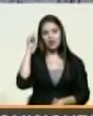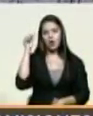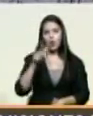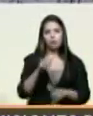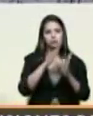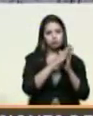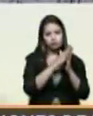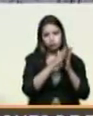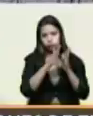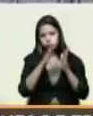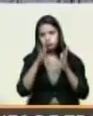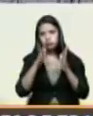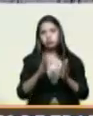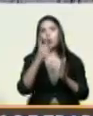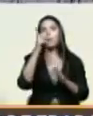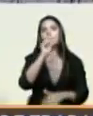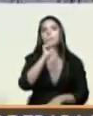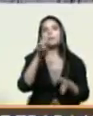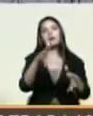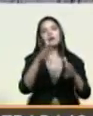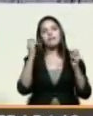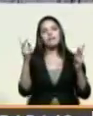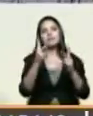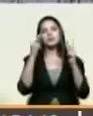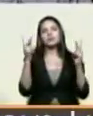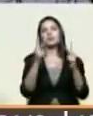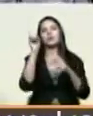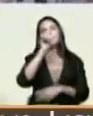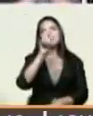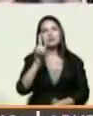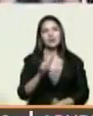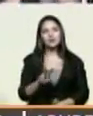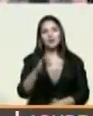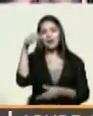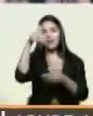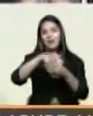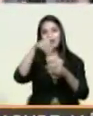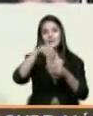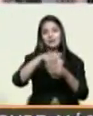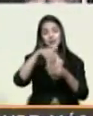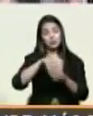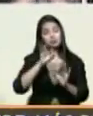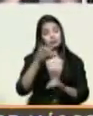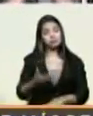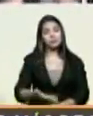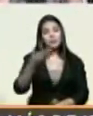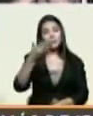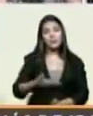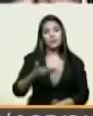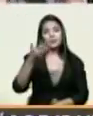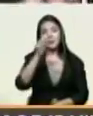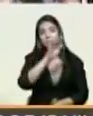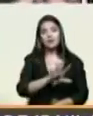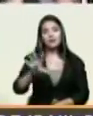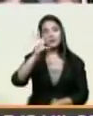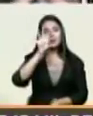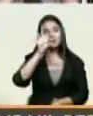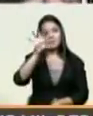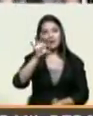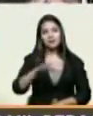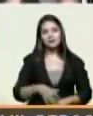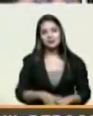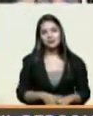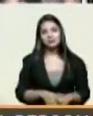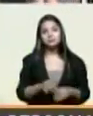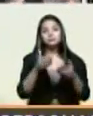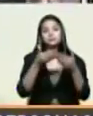un mes, de la victoria de la Venezuela heroica en esa elección trascendental para nuestra patria, vamos